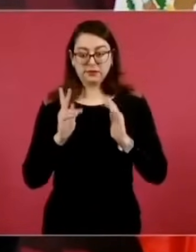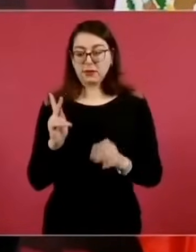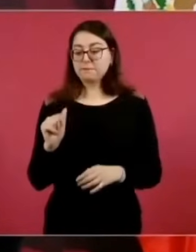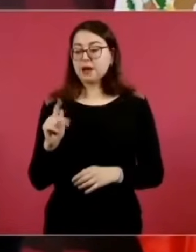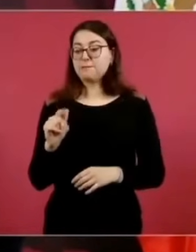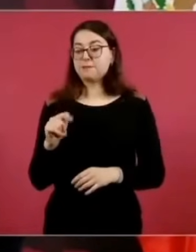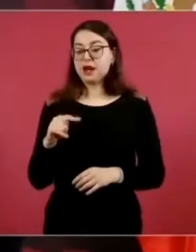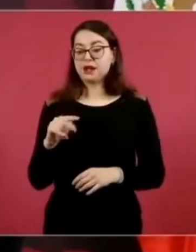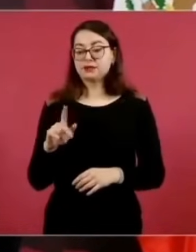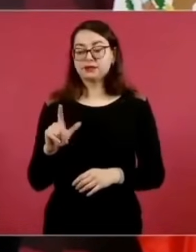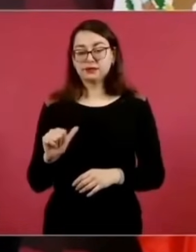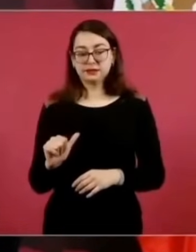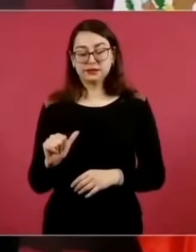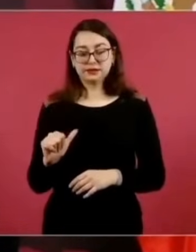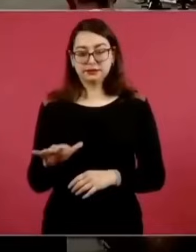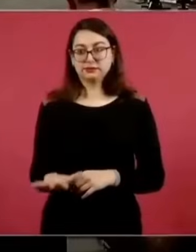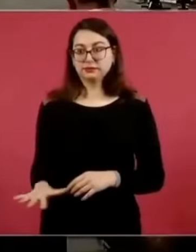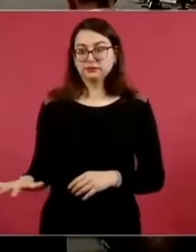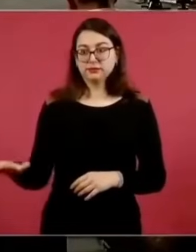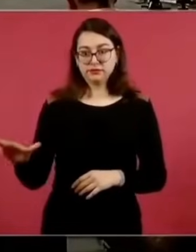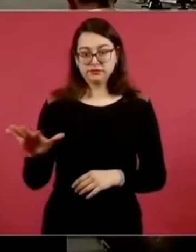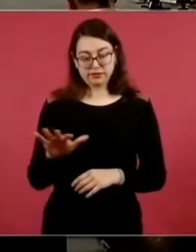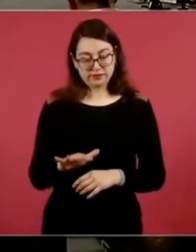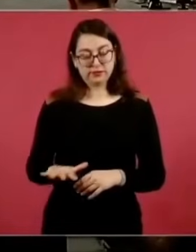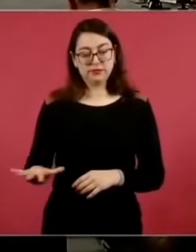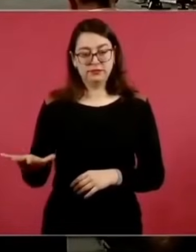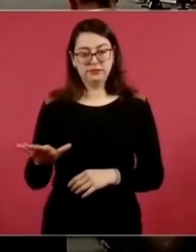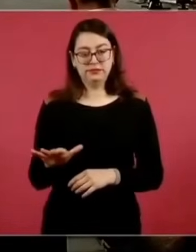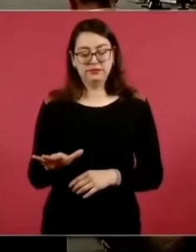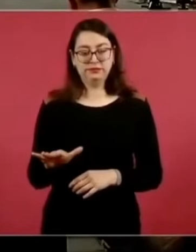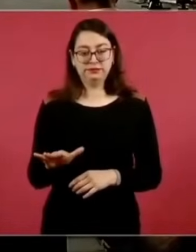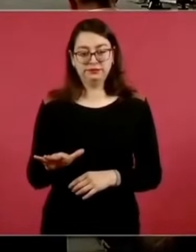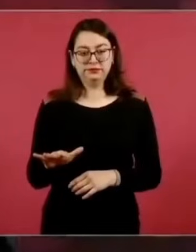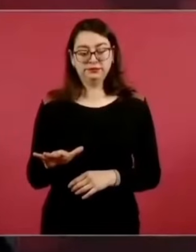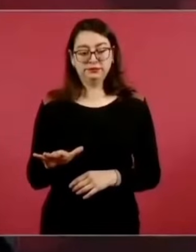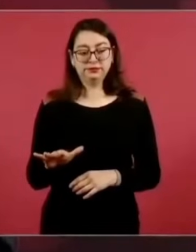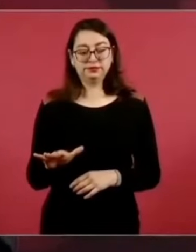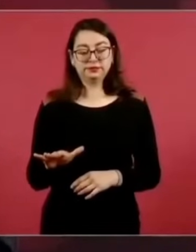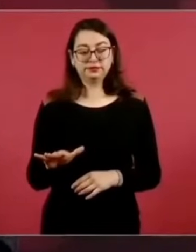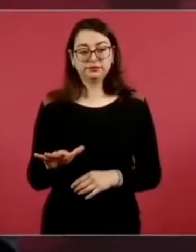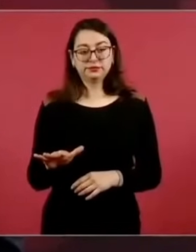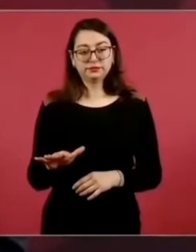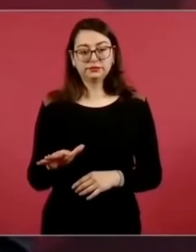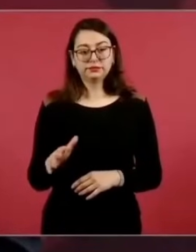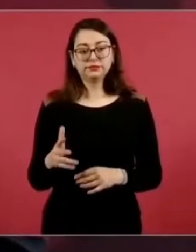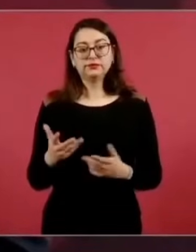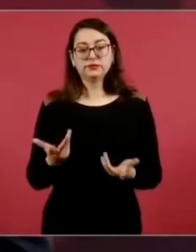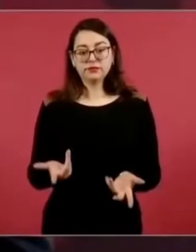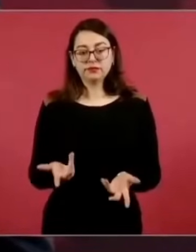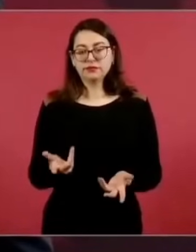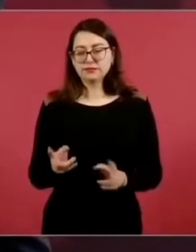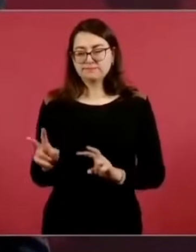Papantla, que ahí fue donde vio todos los